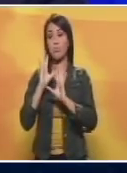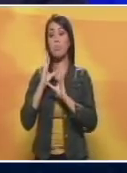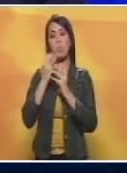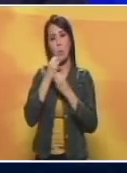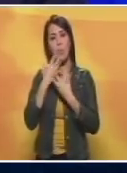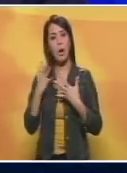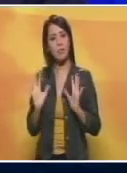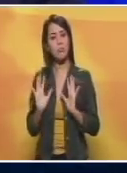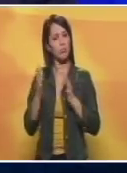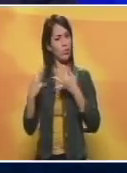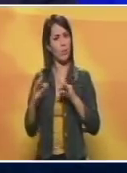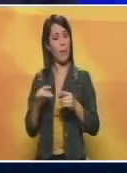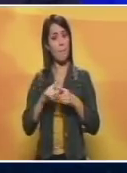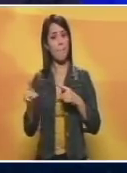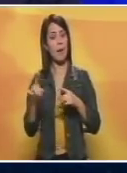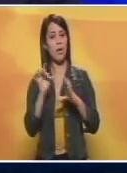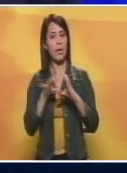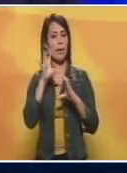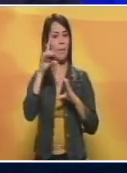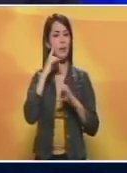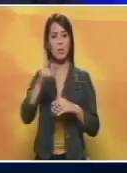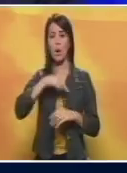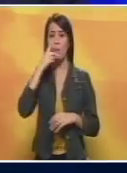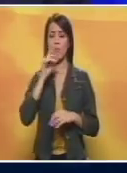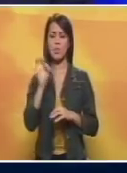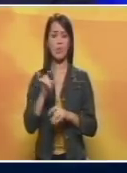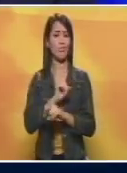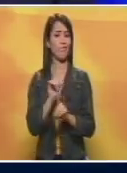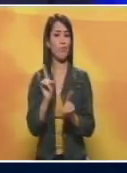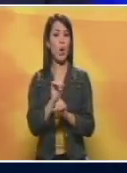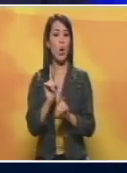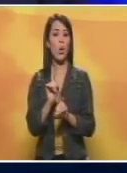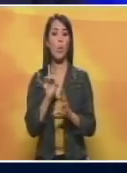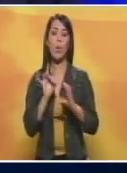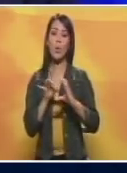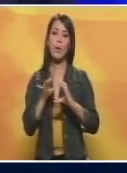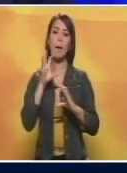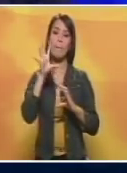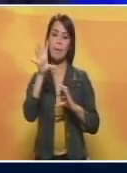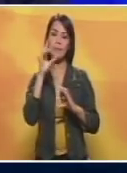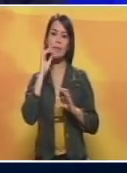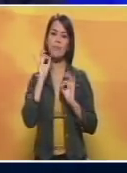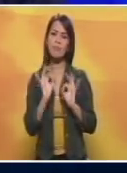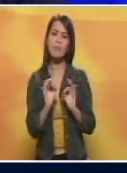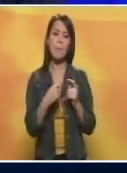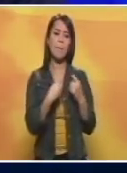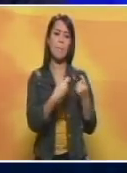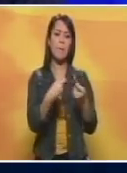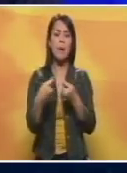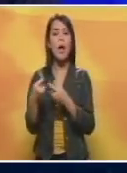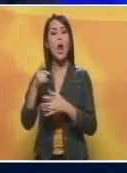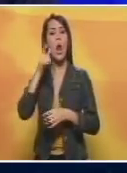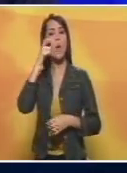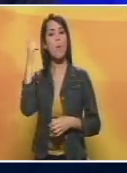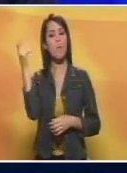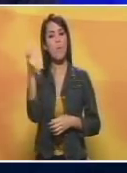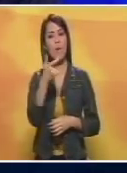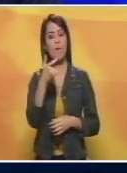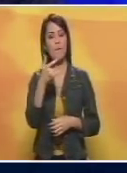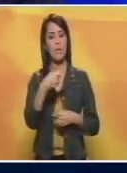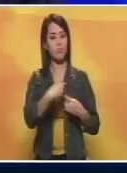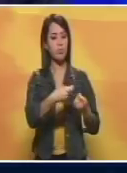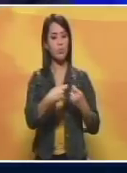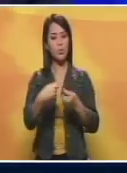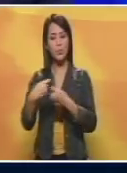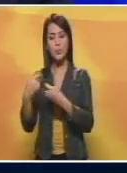el carné de la patria no es un instrumento político el carné de la patria un instrumento para hacerle llegar al pueblo los beneficios